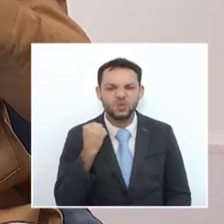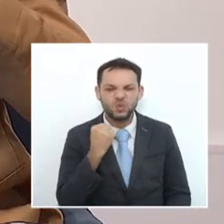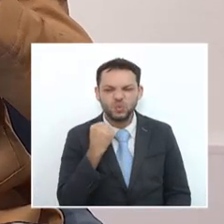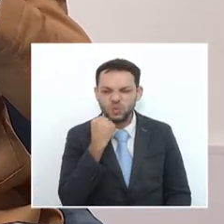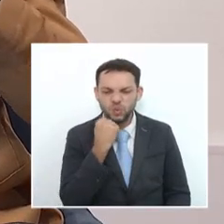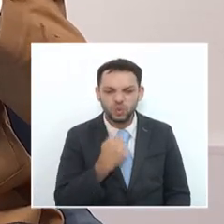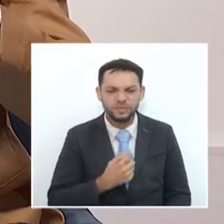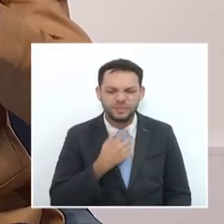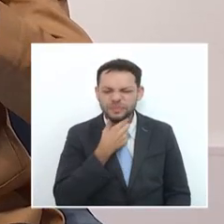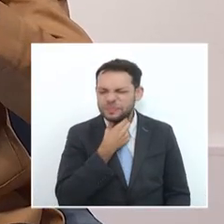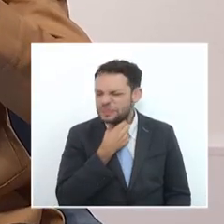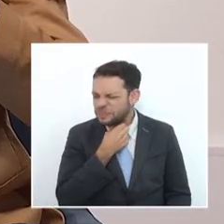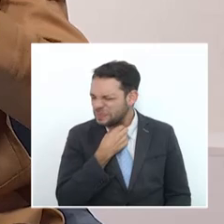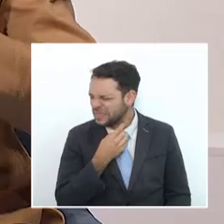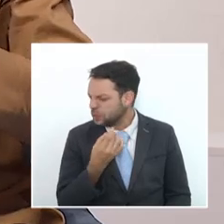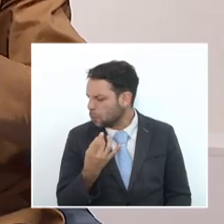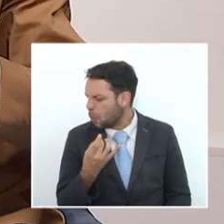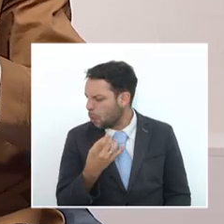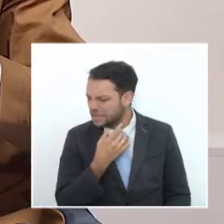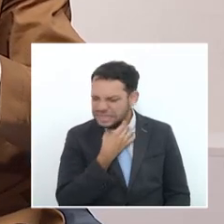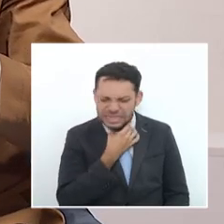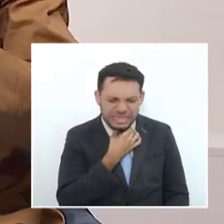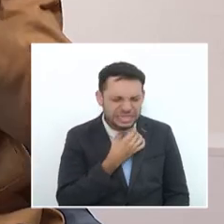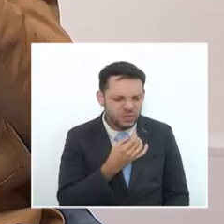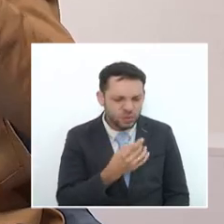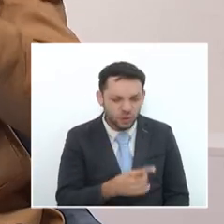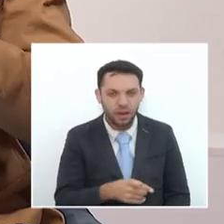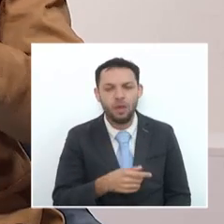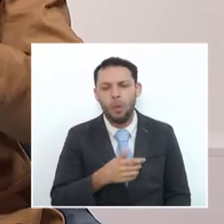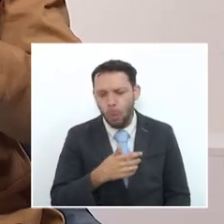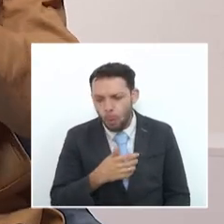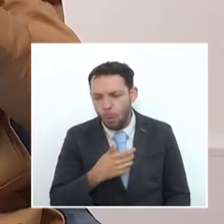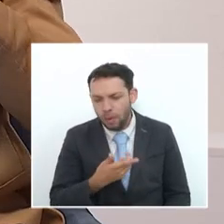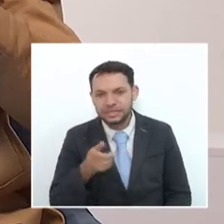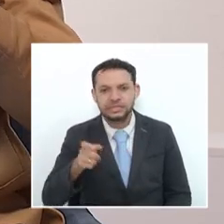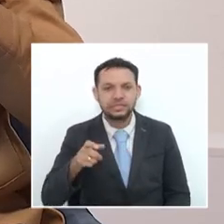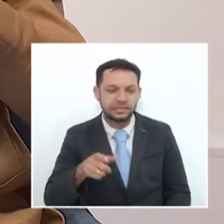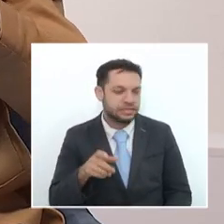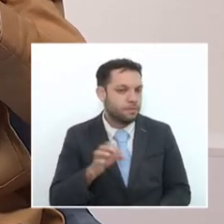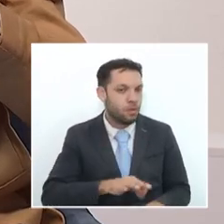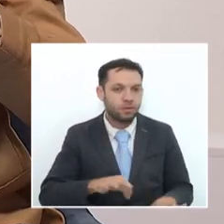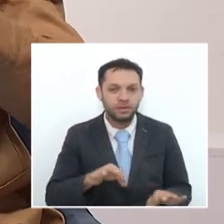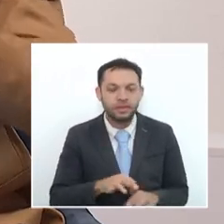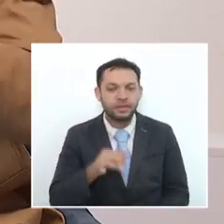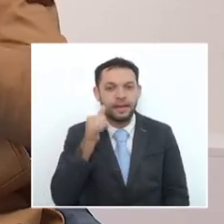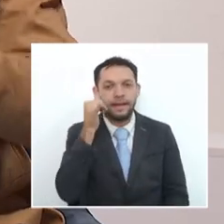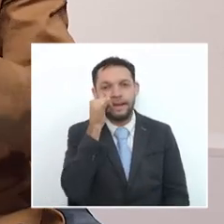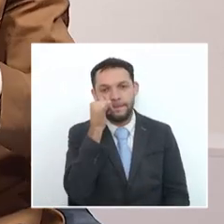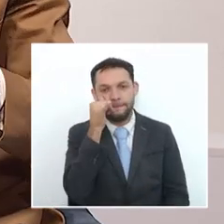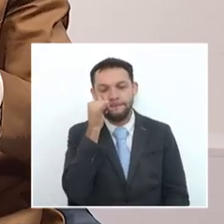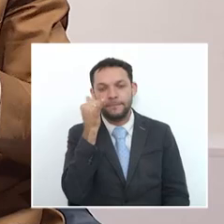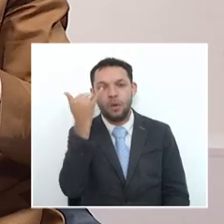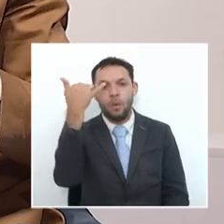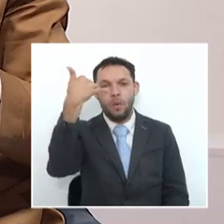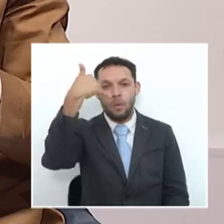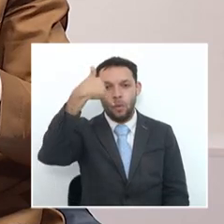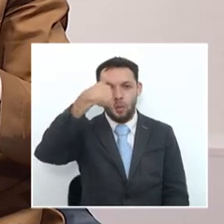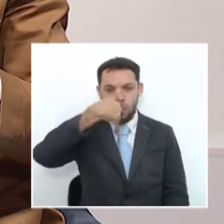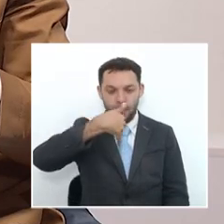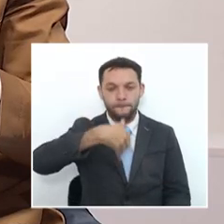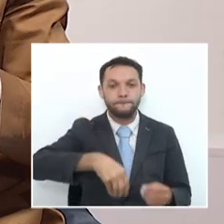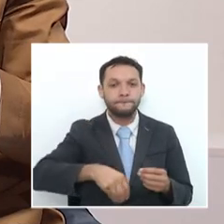vocales. ¿Y qué hago? Toser y toser. Endoscopia. Dos, sí hay que hacer radiografías de